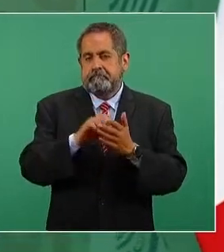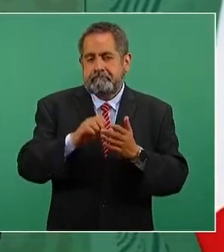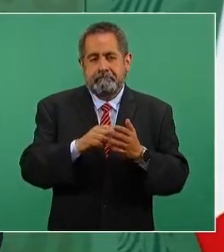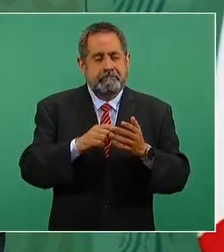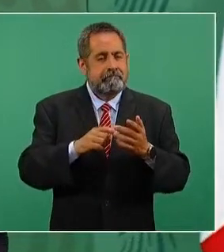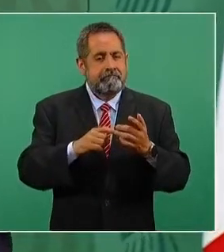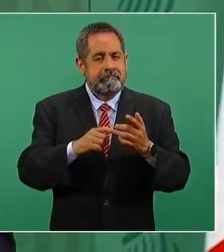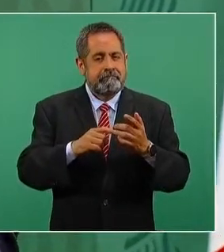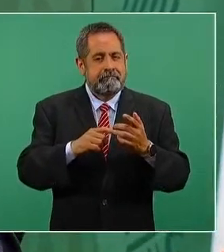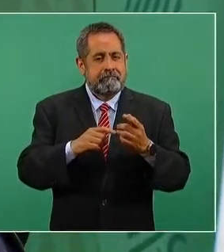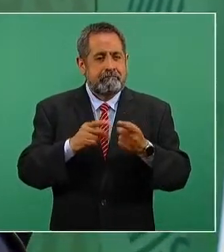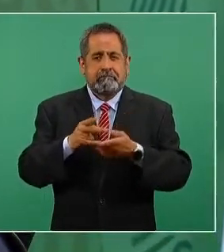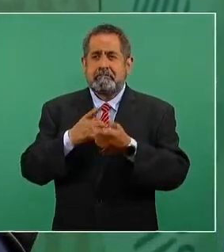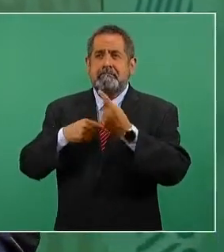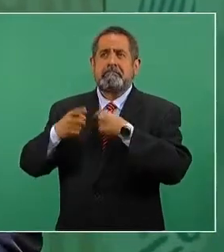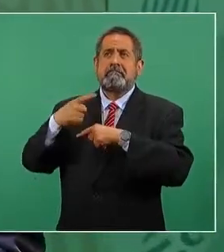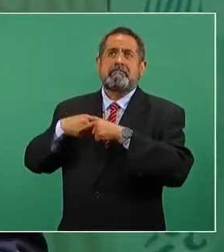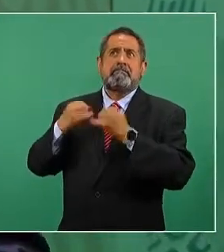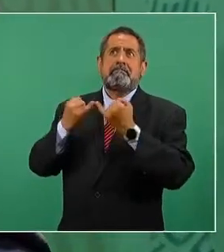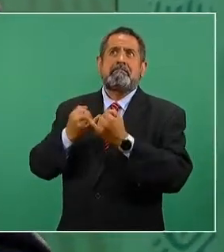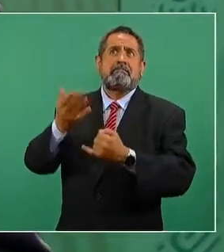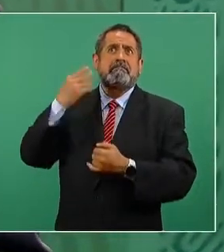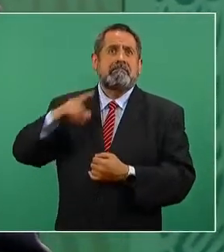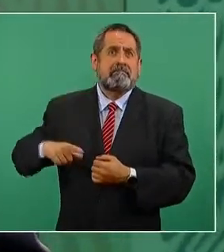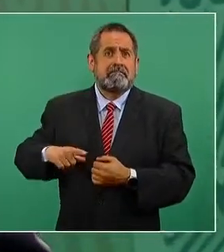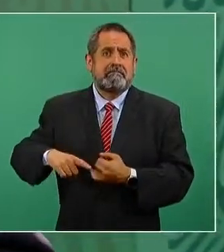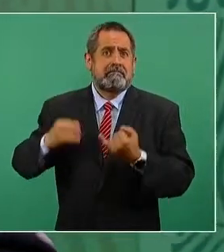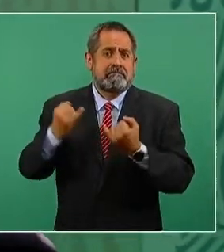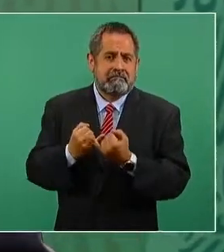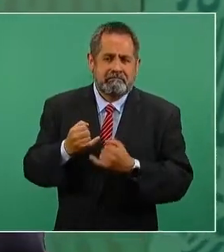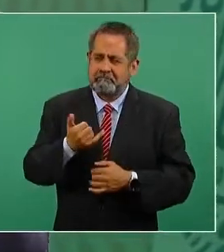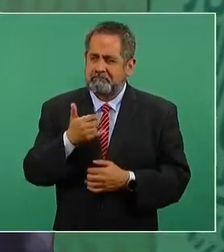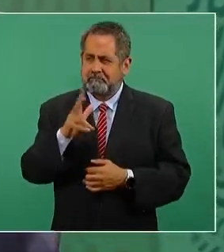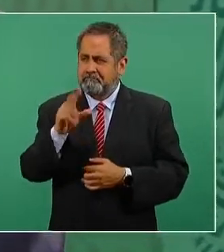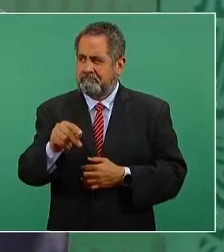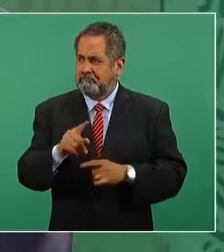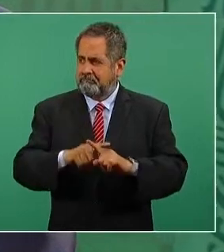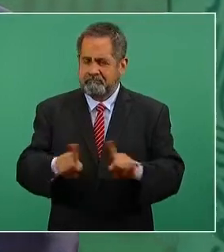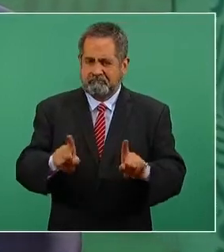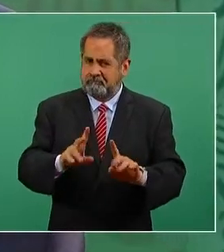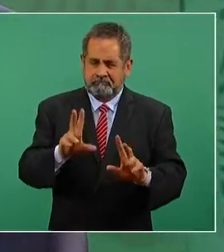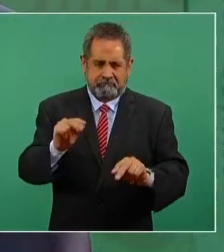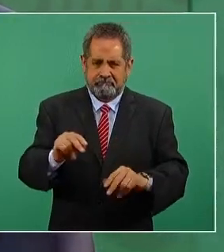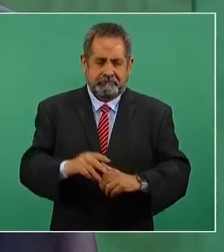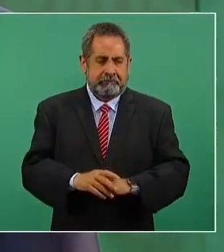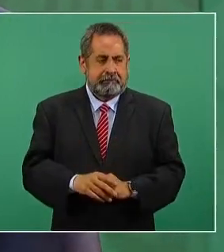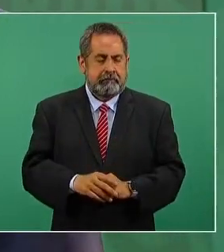ya no iba a ser lo mismo, ya no sería lo mismo.